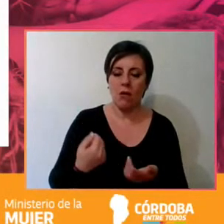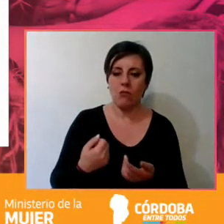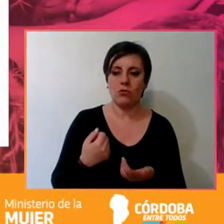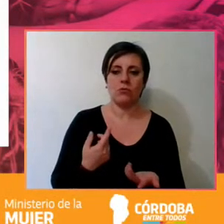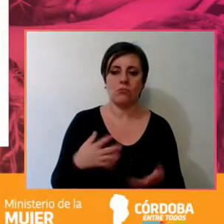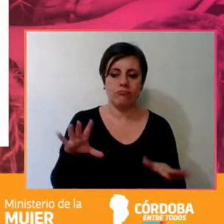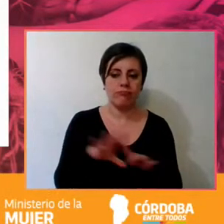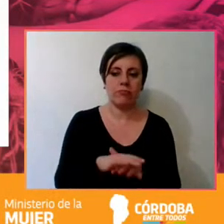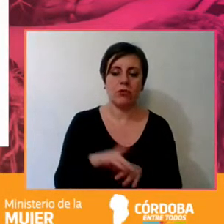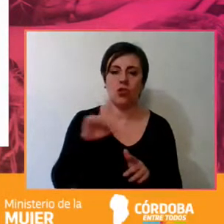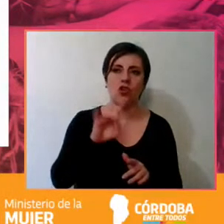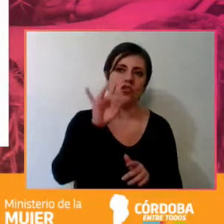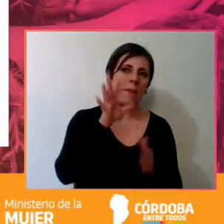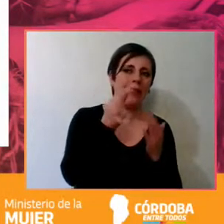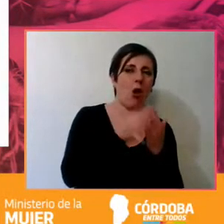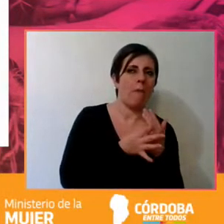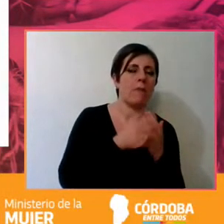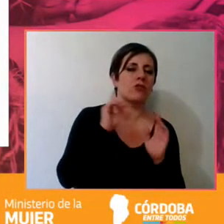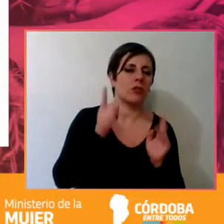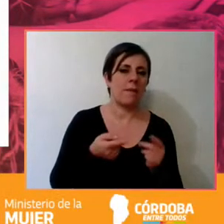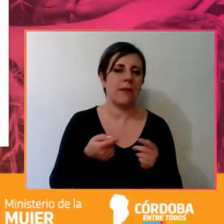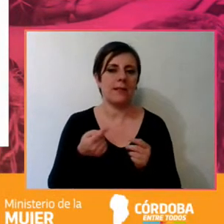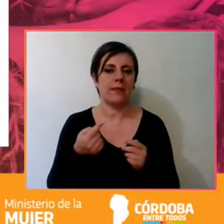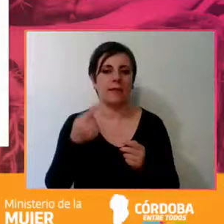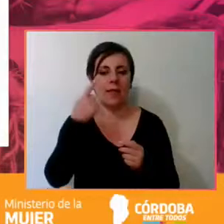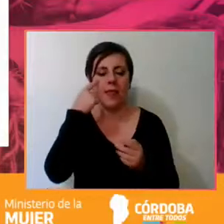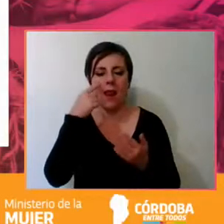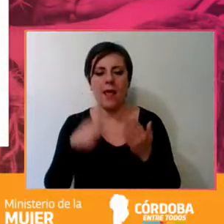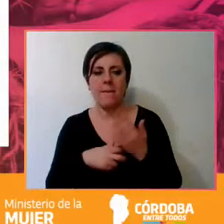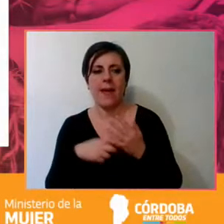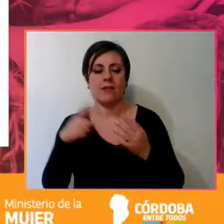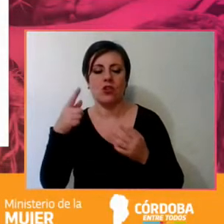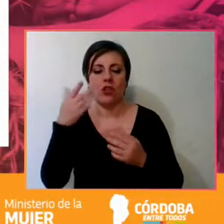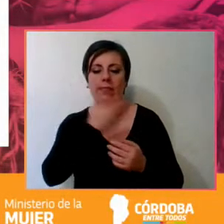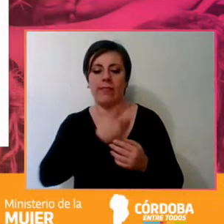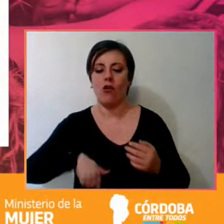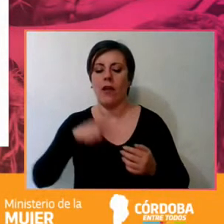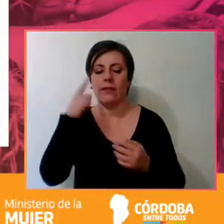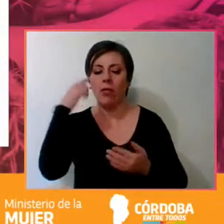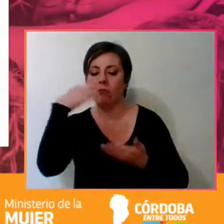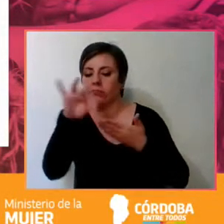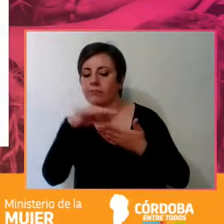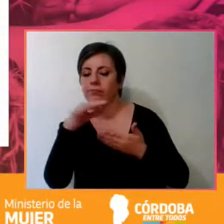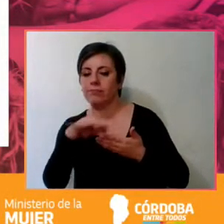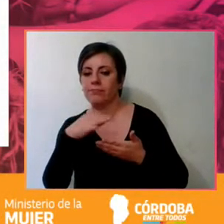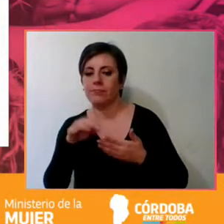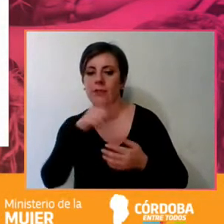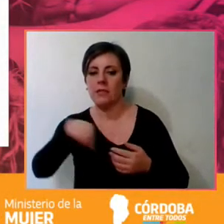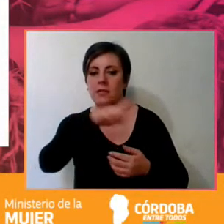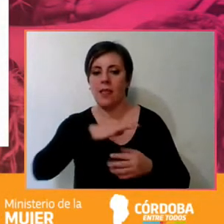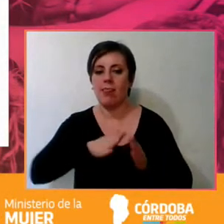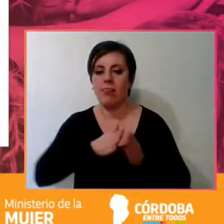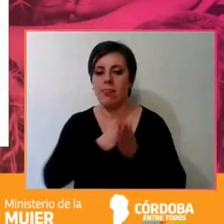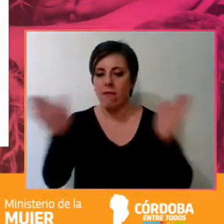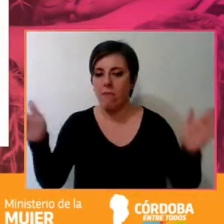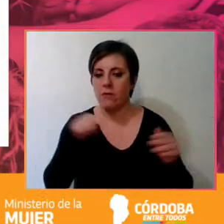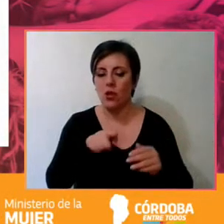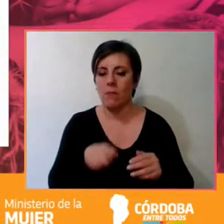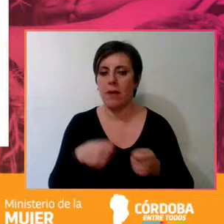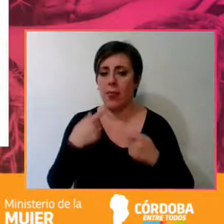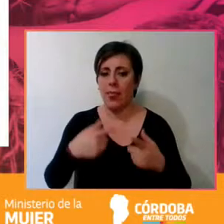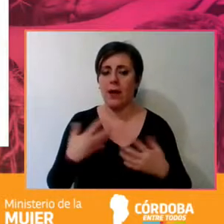discurso del compromiso, sino también es la inversión que los estados realizan hacia esta dimensión para dotar